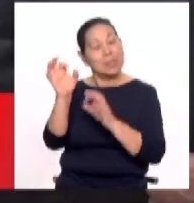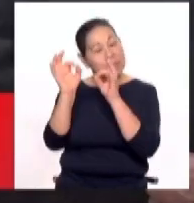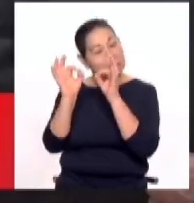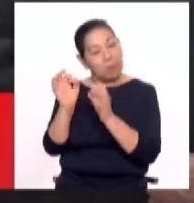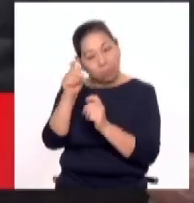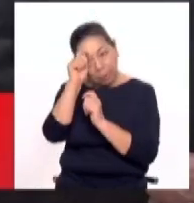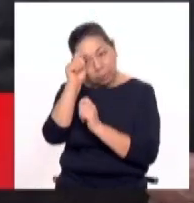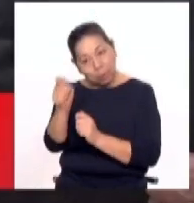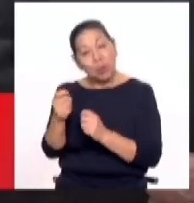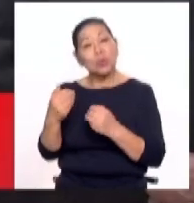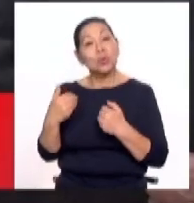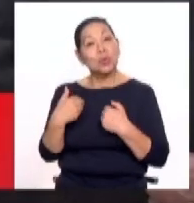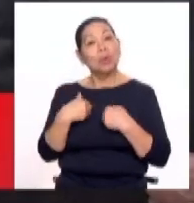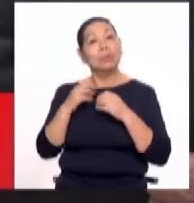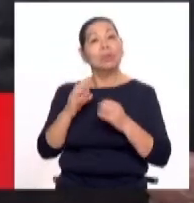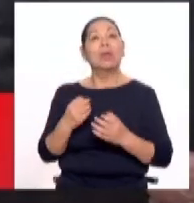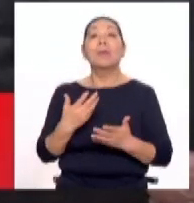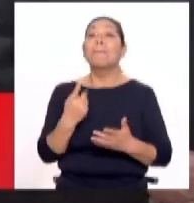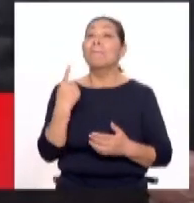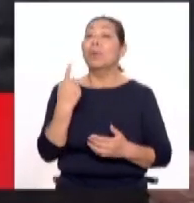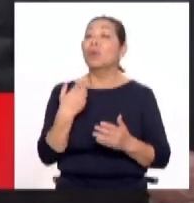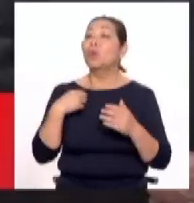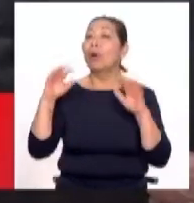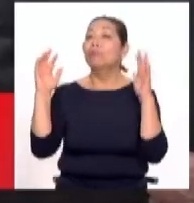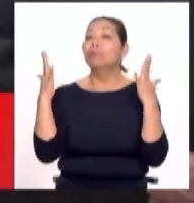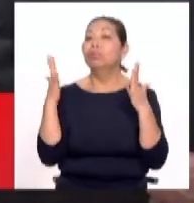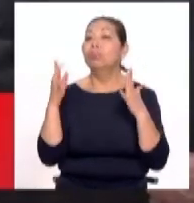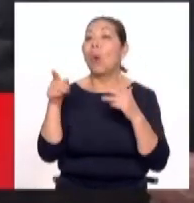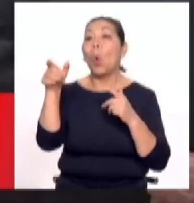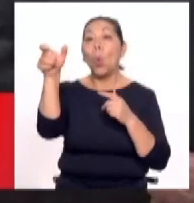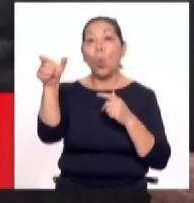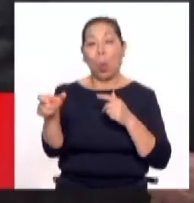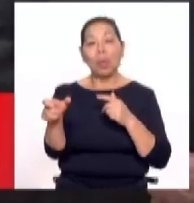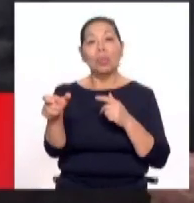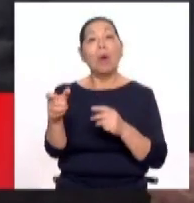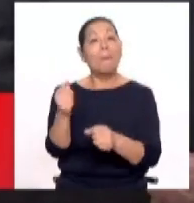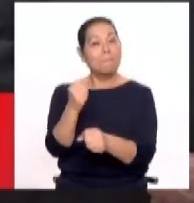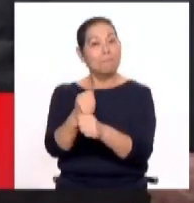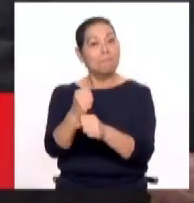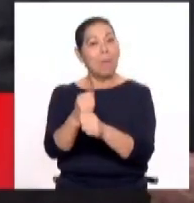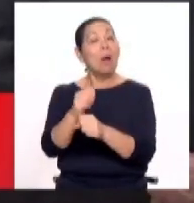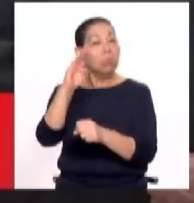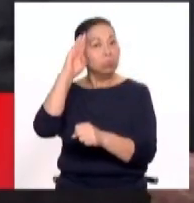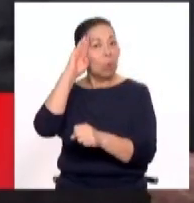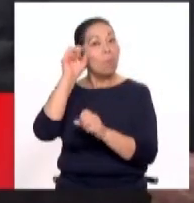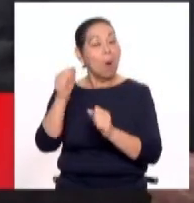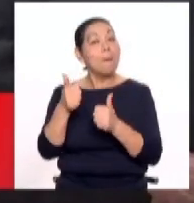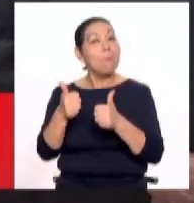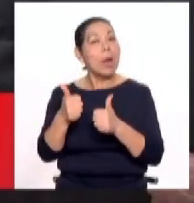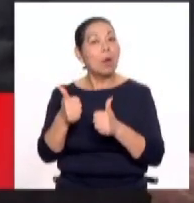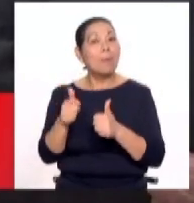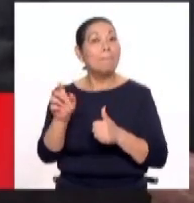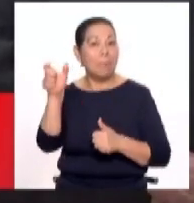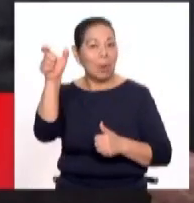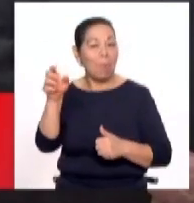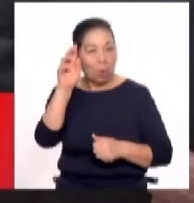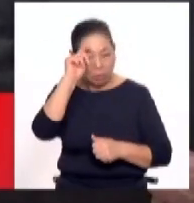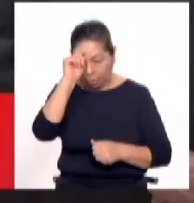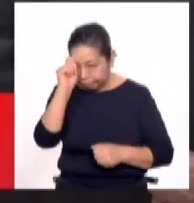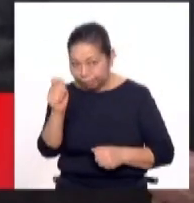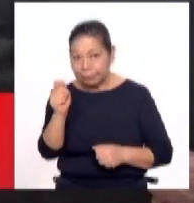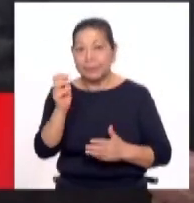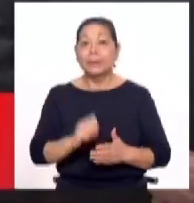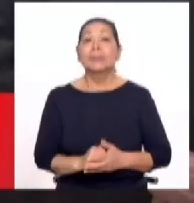siempre seré el que primero aplaudo cuando hacen grandes acciones por el país.